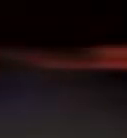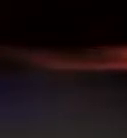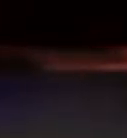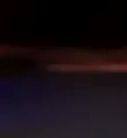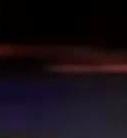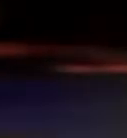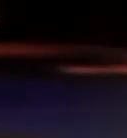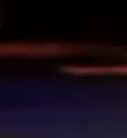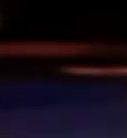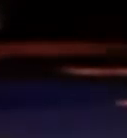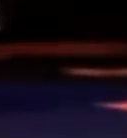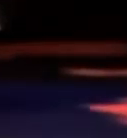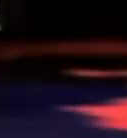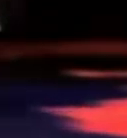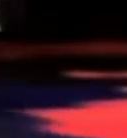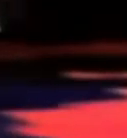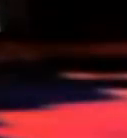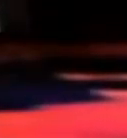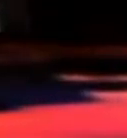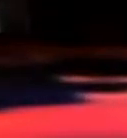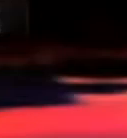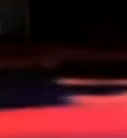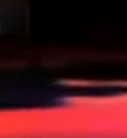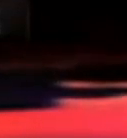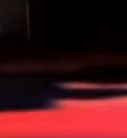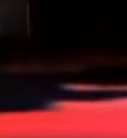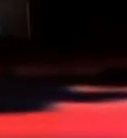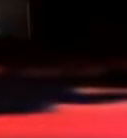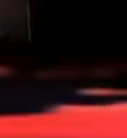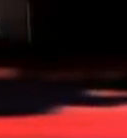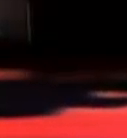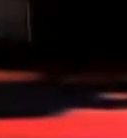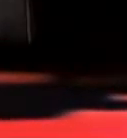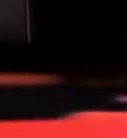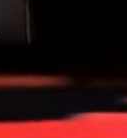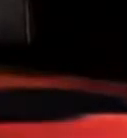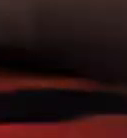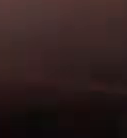Telerama Noticias presenta su segmento Entrevista.